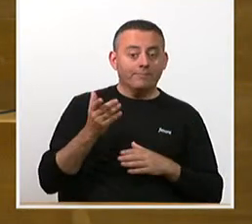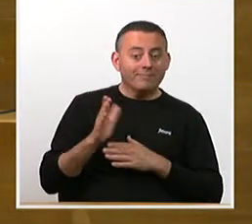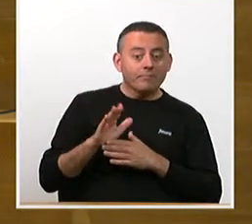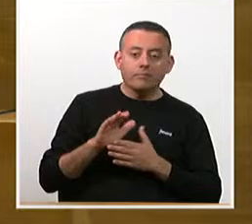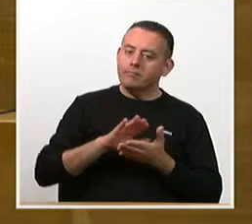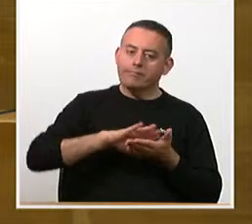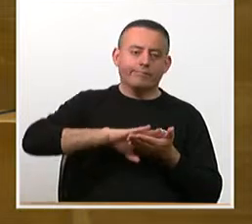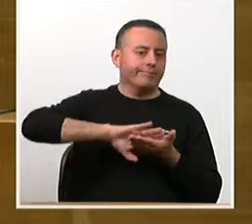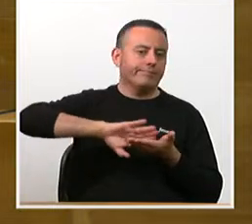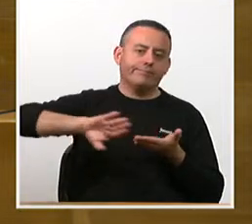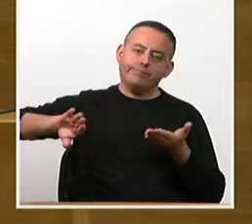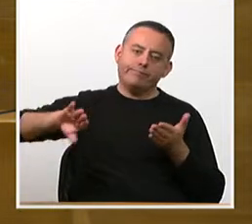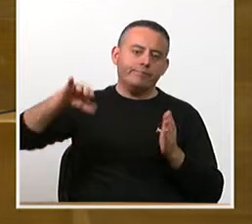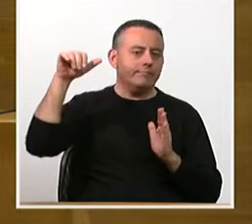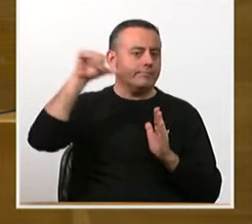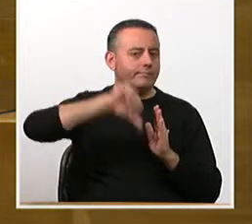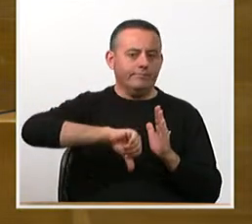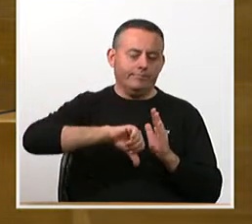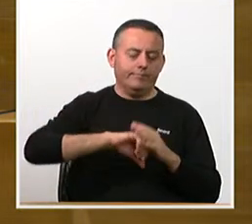a moción